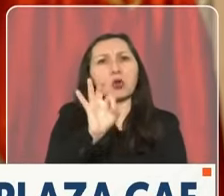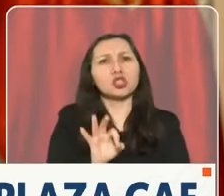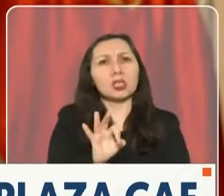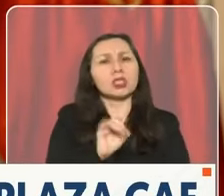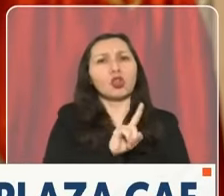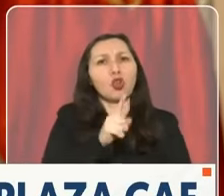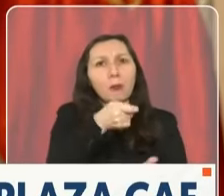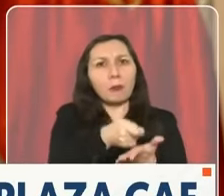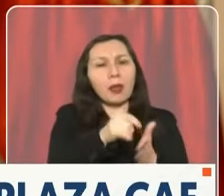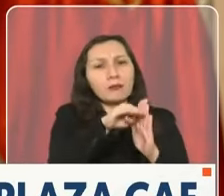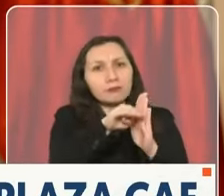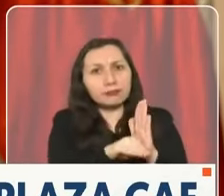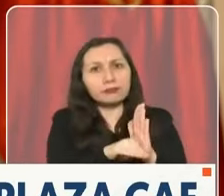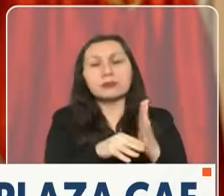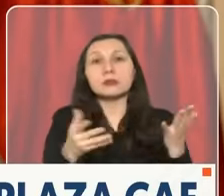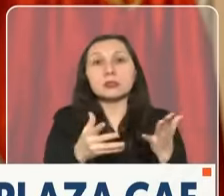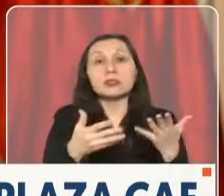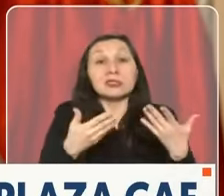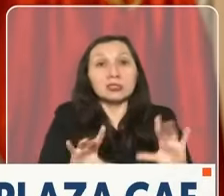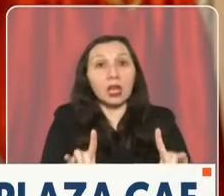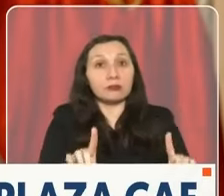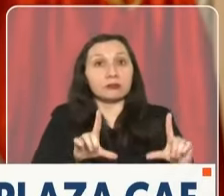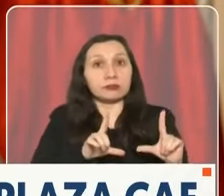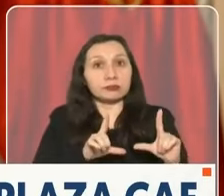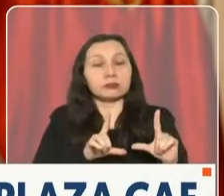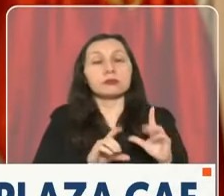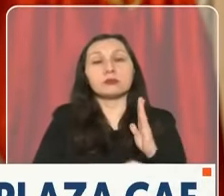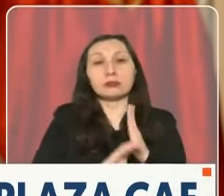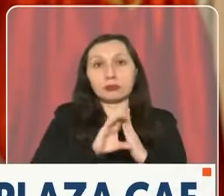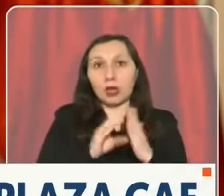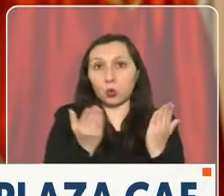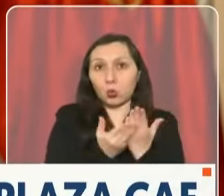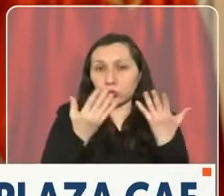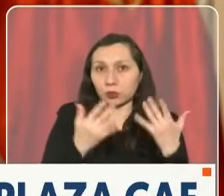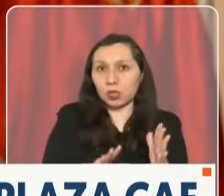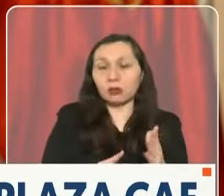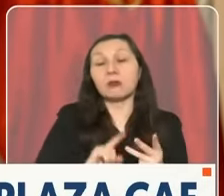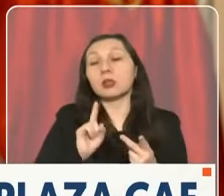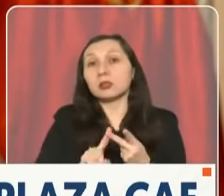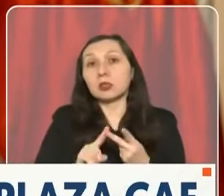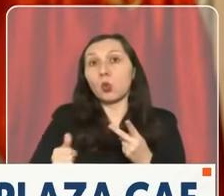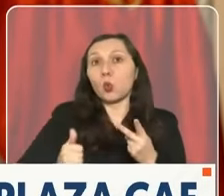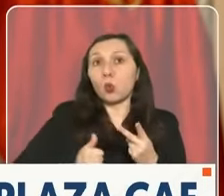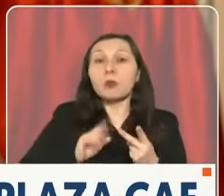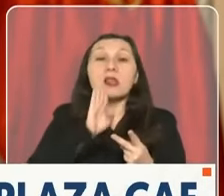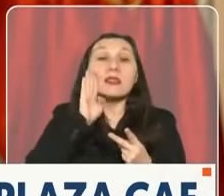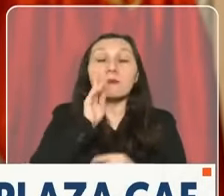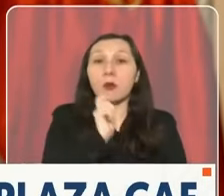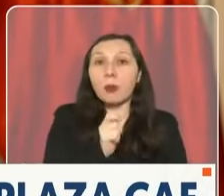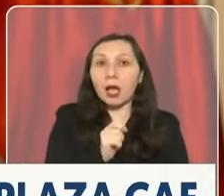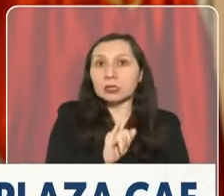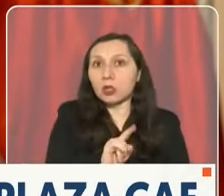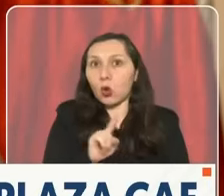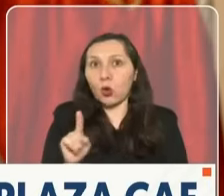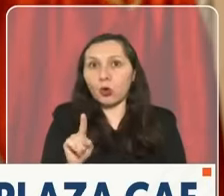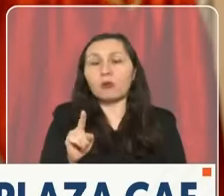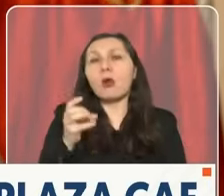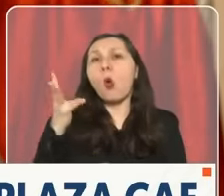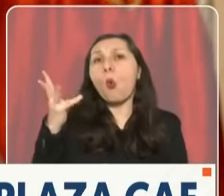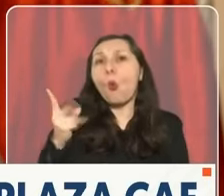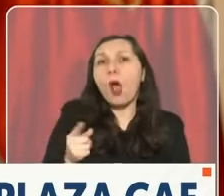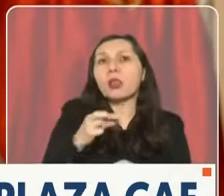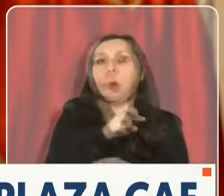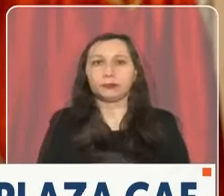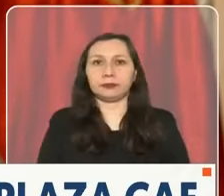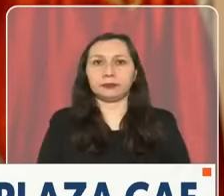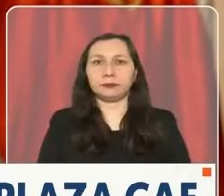a condonar se va a definir según si la persona egresó o no de su carrera, si tiene o no su deuda al día y de acuerdo con el número de cuotas que haya